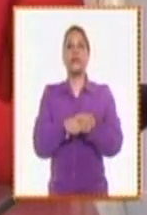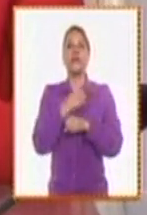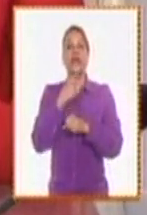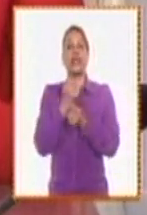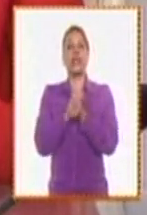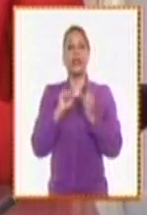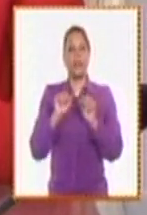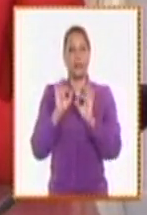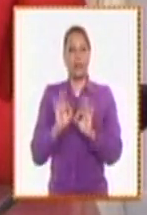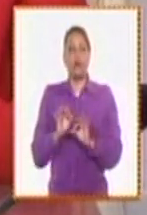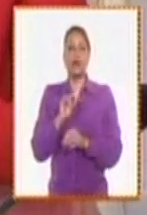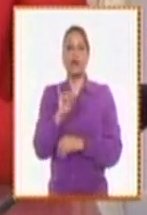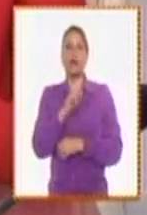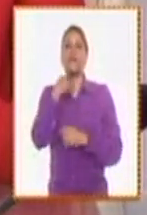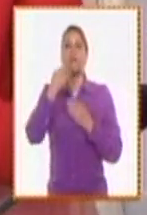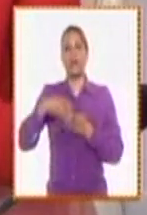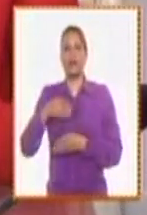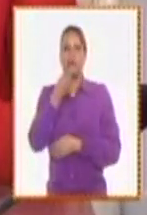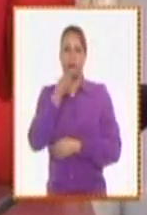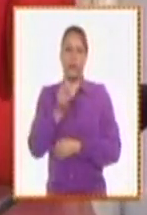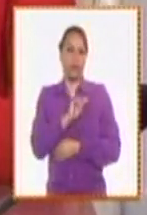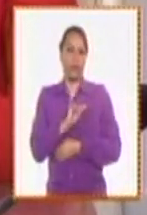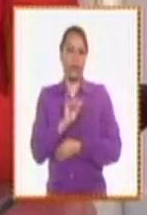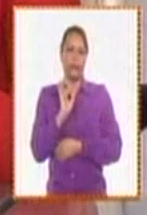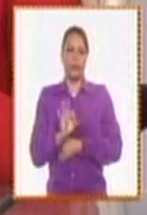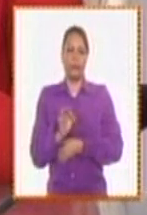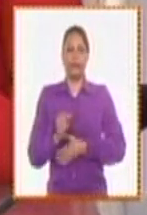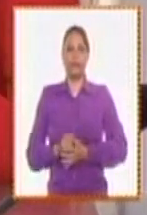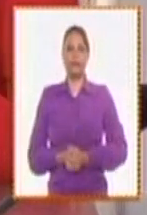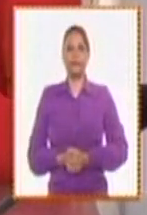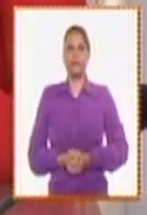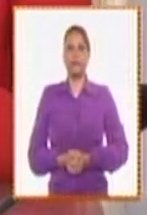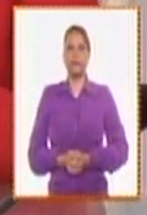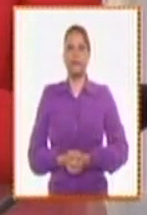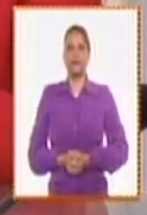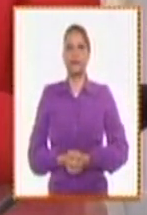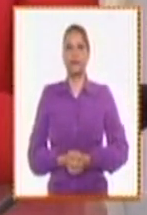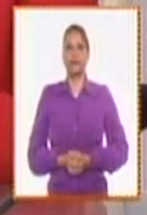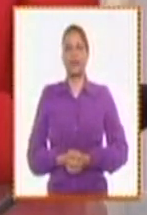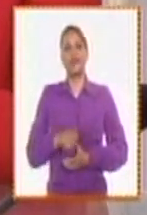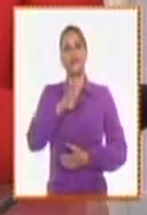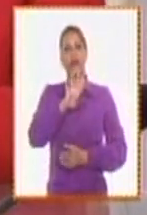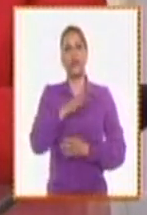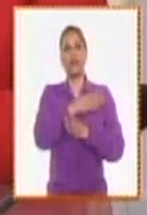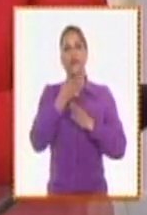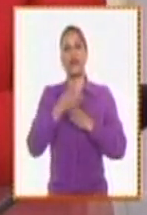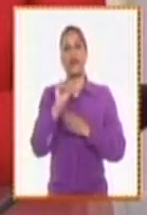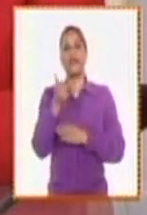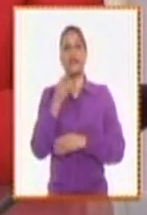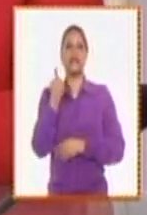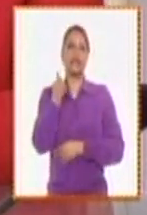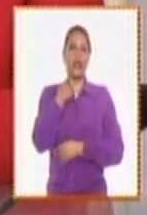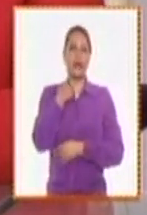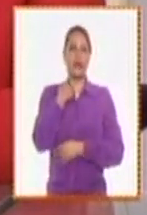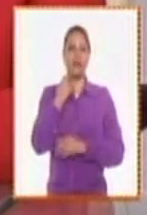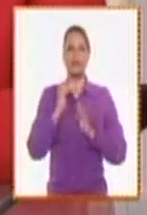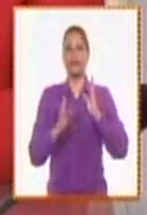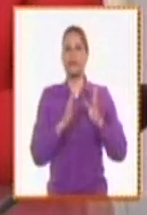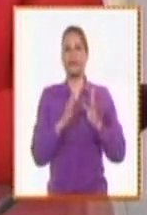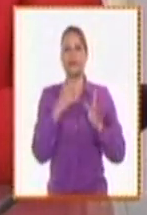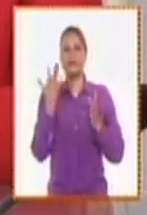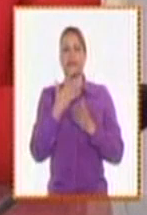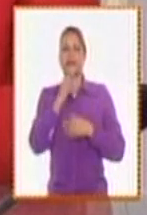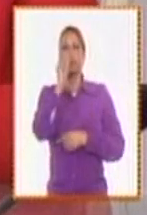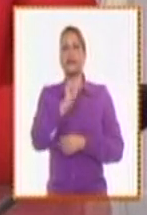y también la muerte. En la modalidad delictiva de 4 a 10 años van a estar previstas